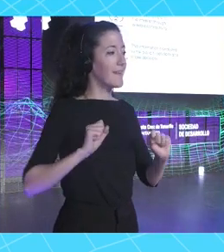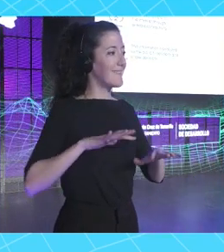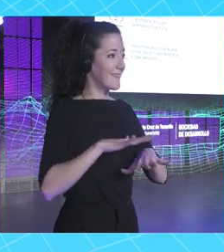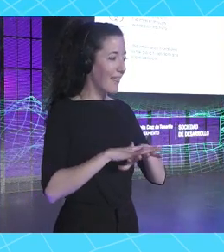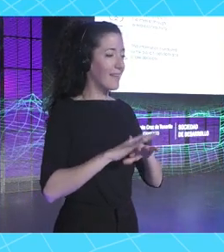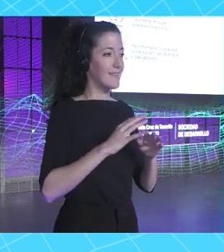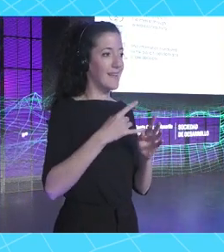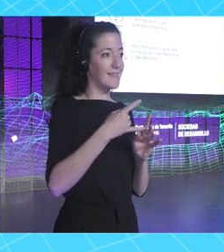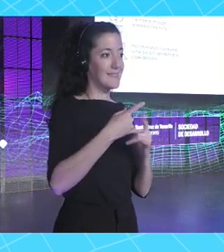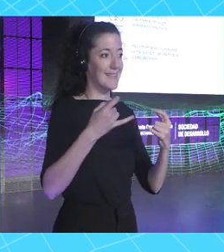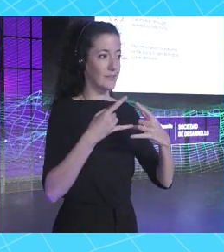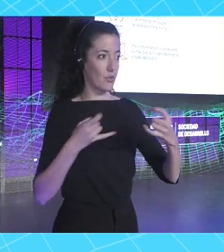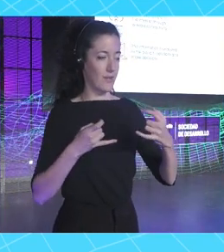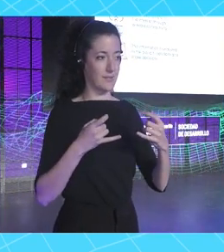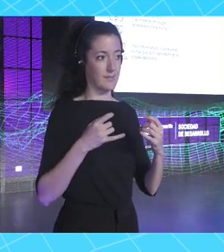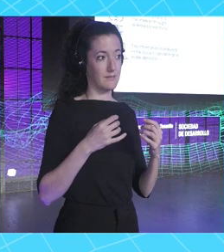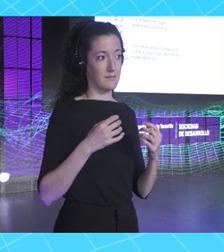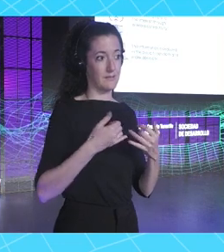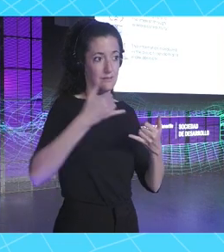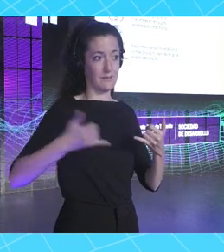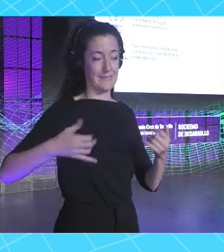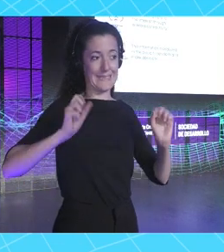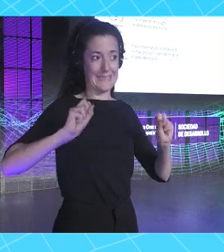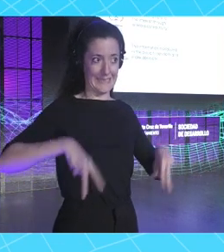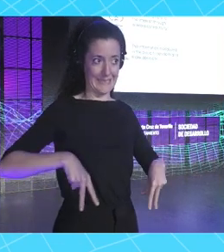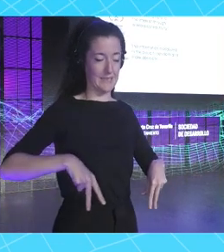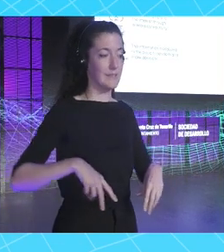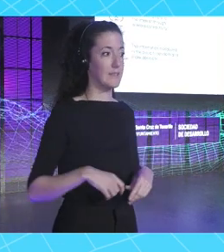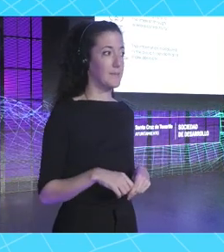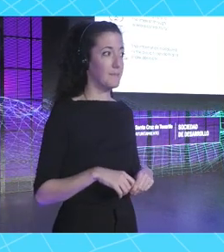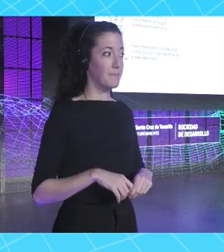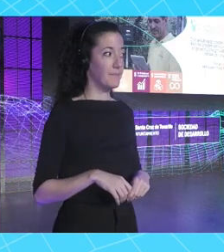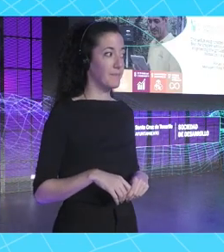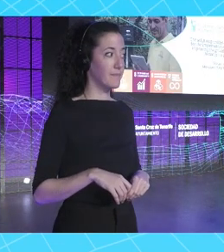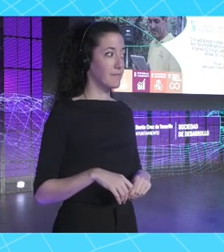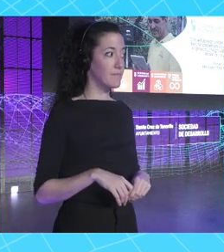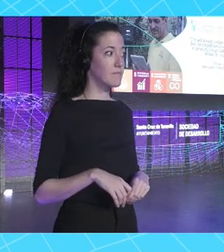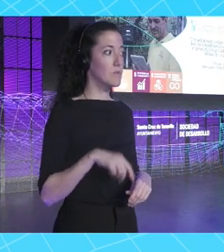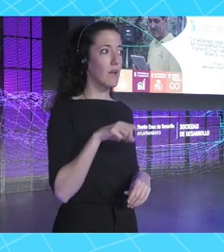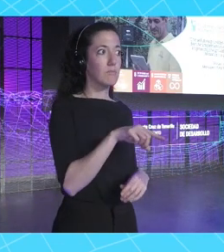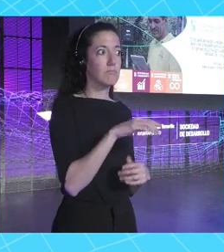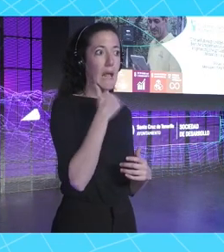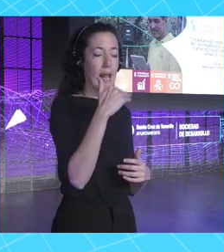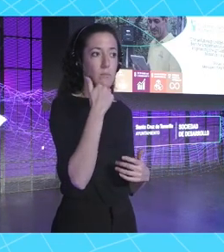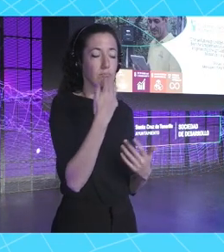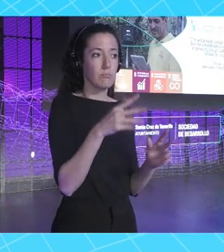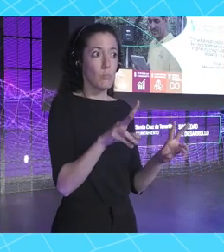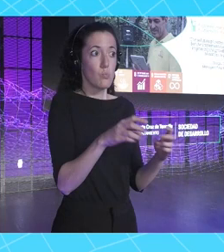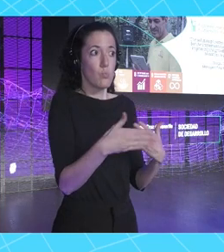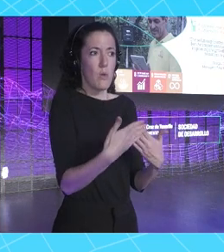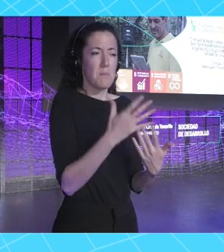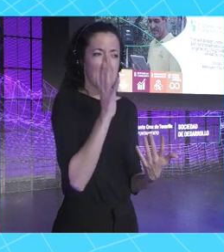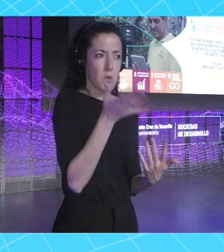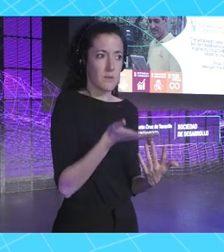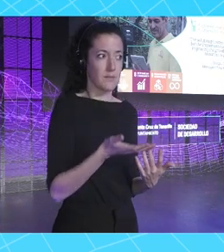qué tipo de cosas se podían hacer entonces no que dónde estaba La magia de todo esto Bueno pues en